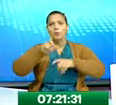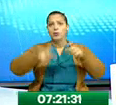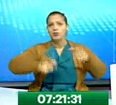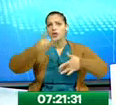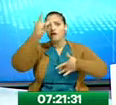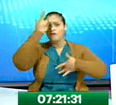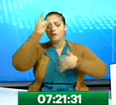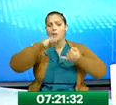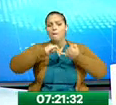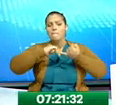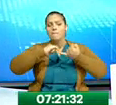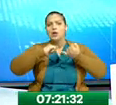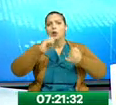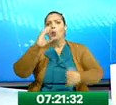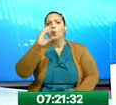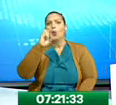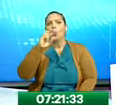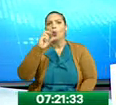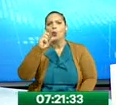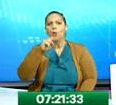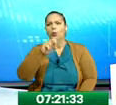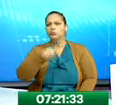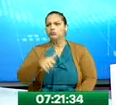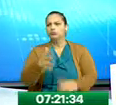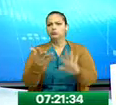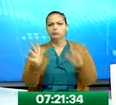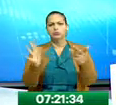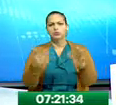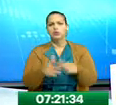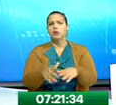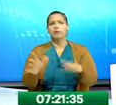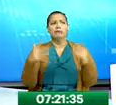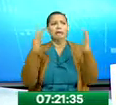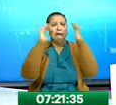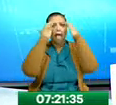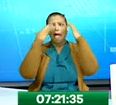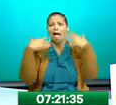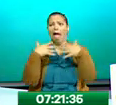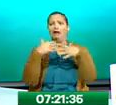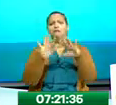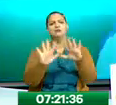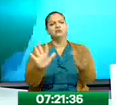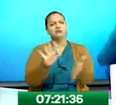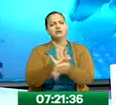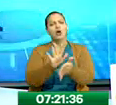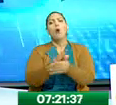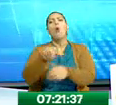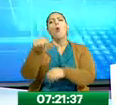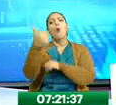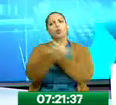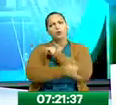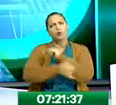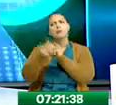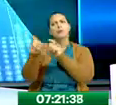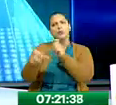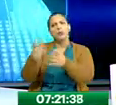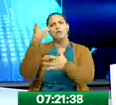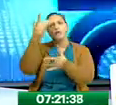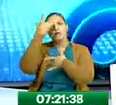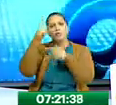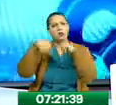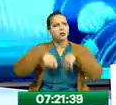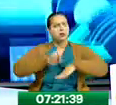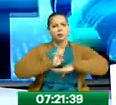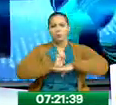por lo que solicita a la ciudadanía no alarmarse. Esta cartera de Estado trabaja en educación y prevención para evitar la migración